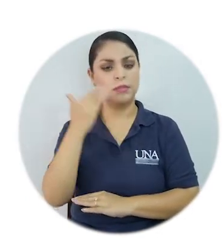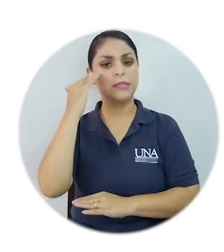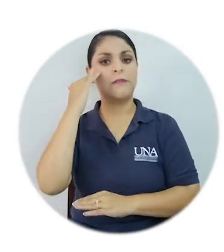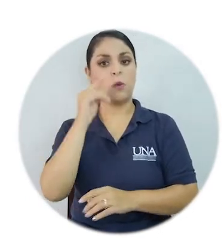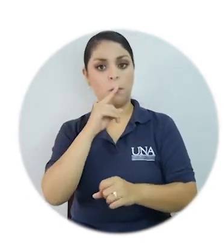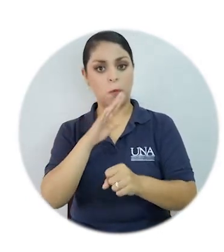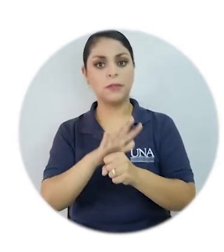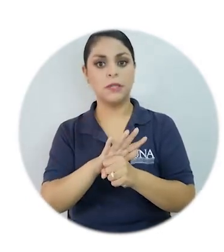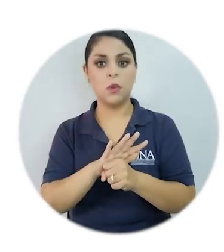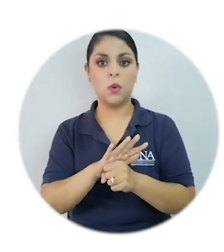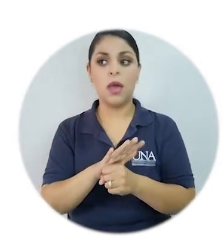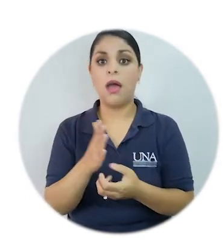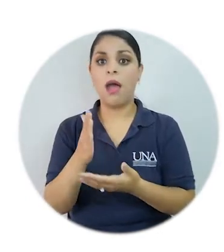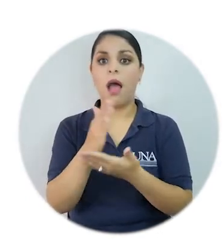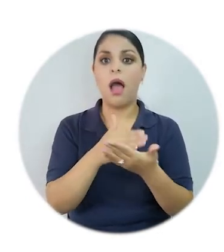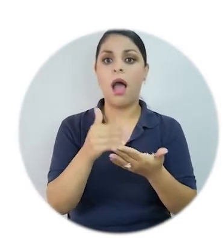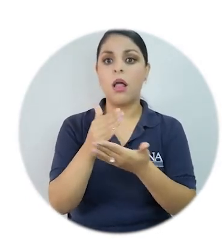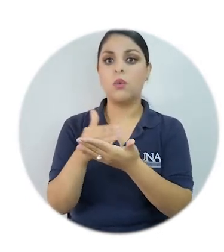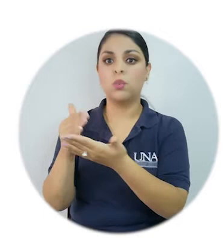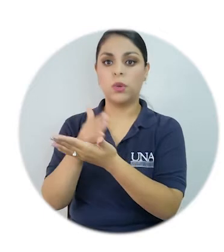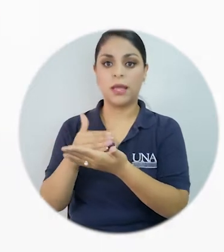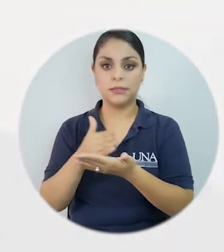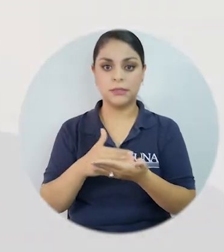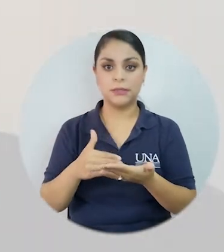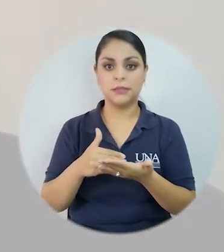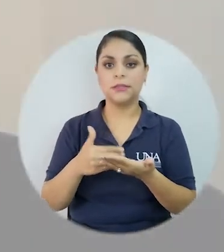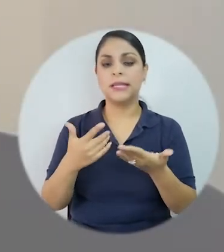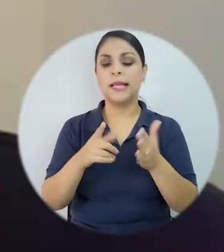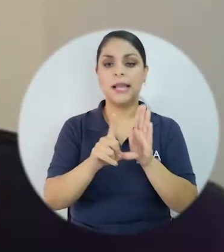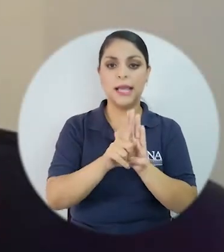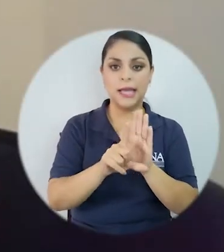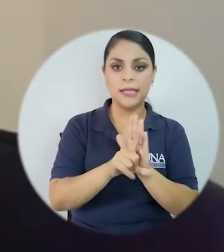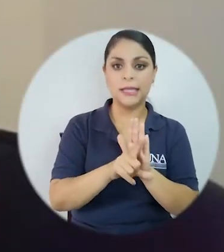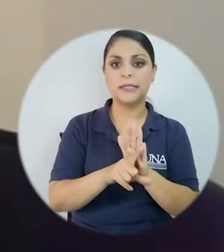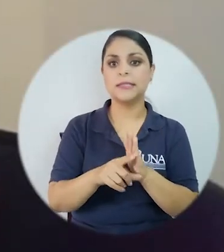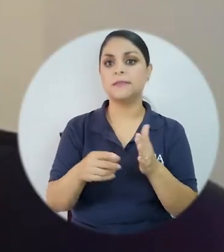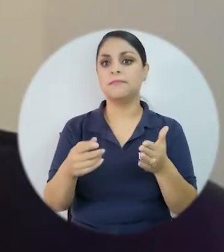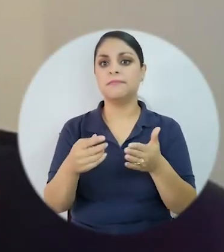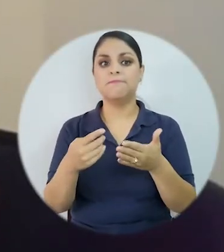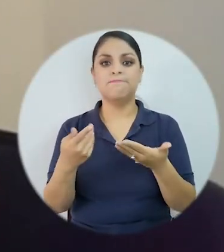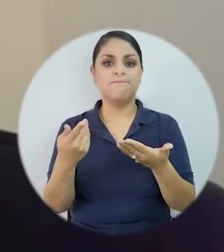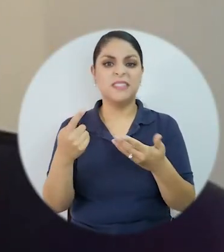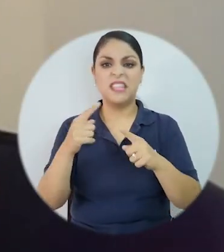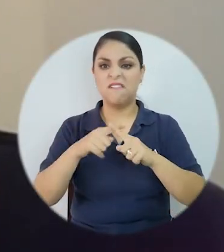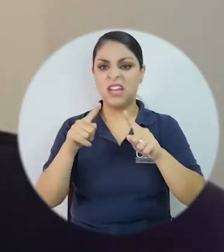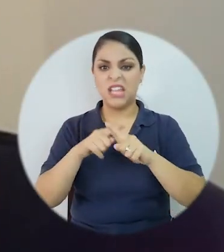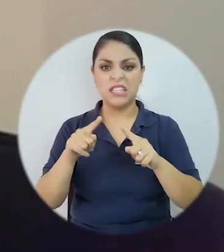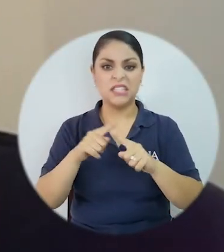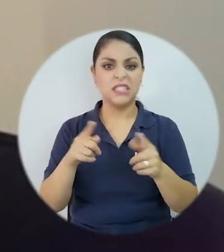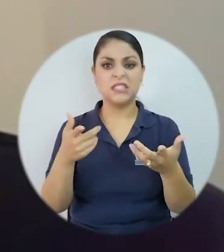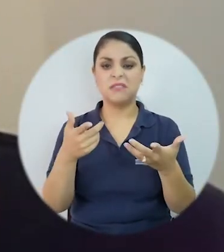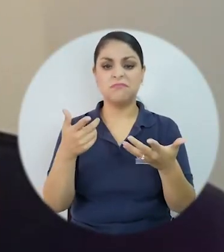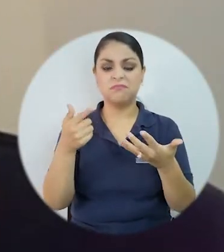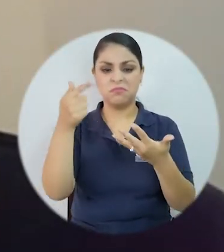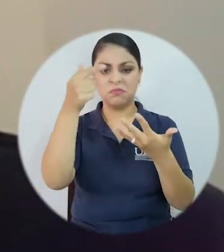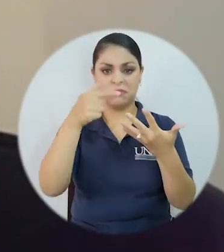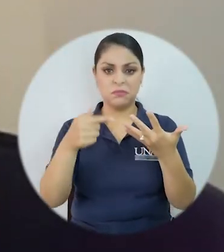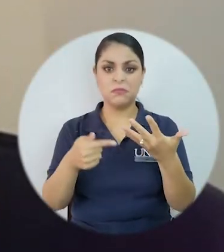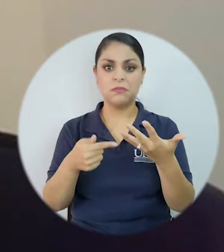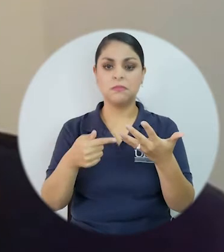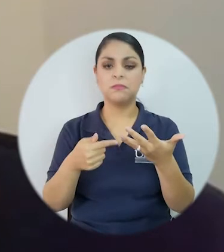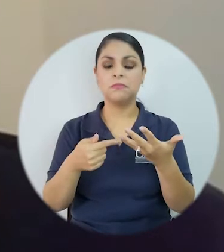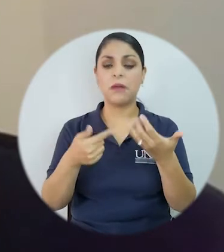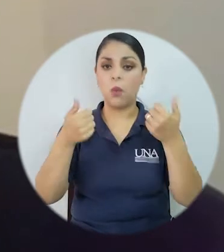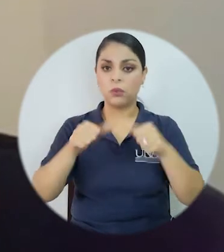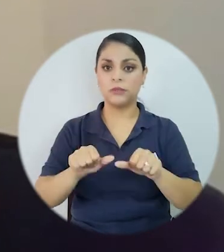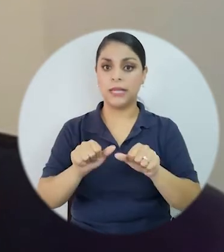puede estar comprometido por algunas de las medidas, las leyes, las disposiciones que se han tomado